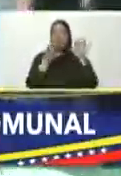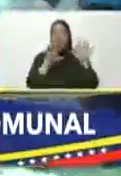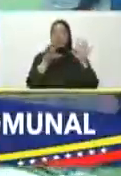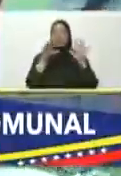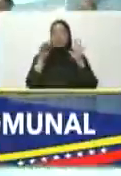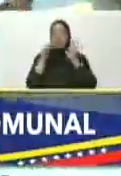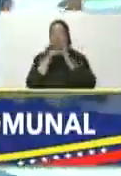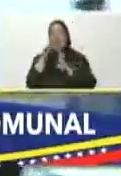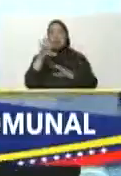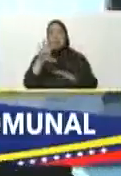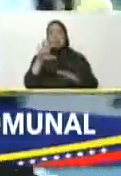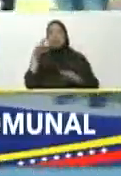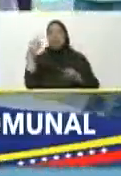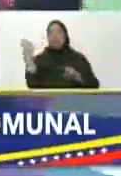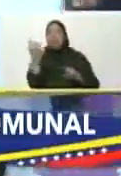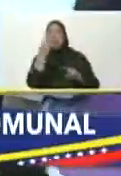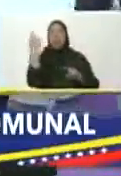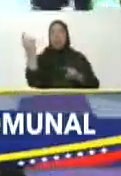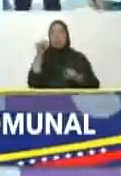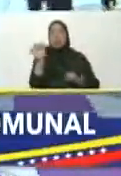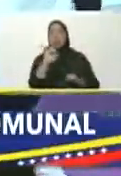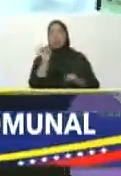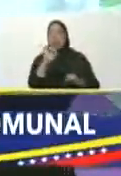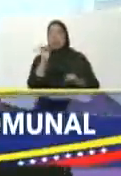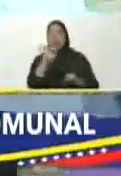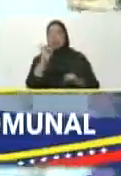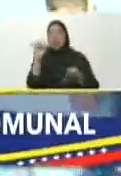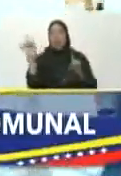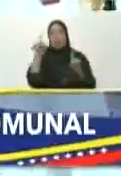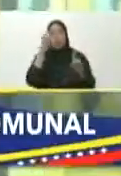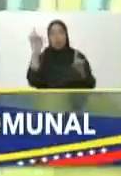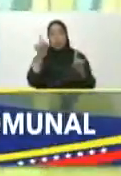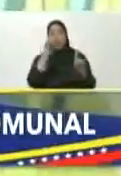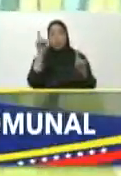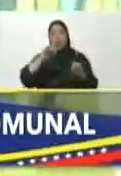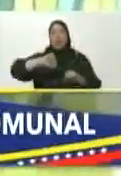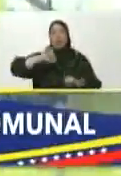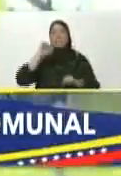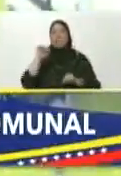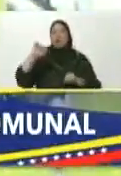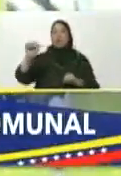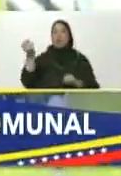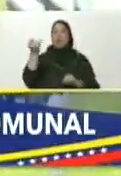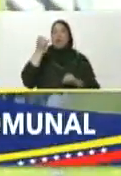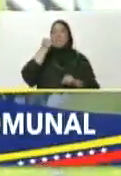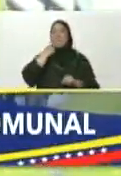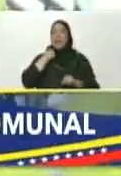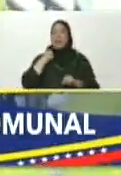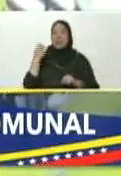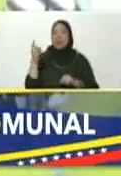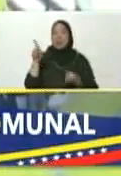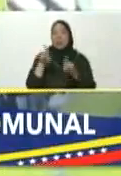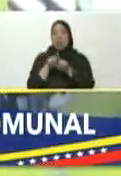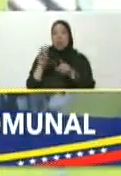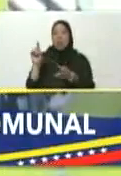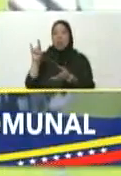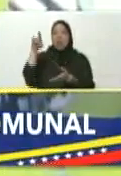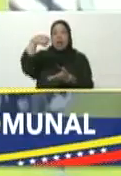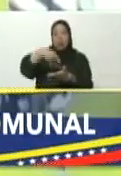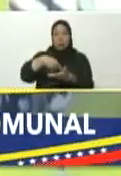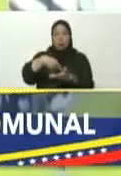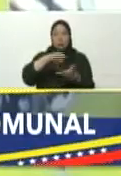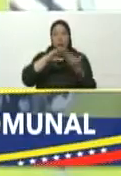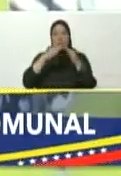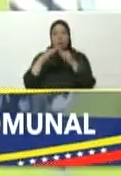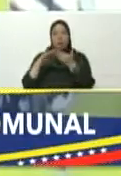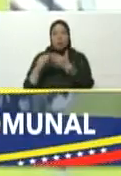85 patrullas, 0 kilómetros para dotar tanto la policía de Carabobo como la policía de Valencia. Patrullas